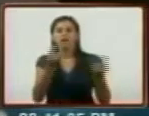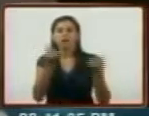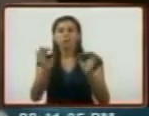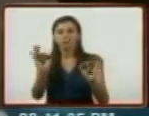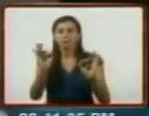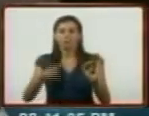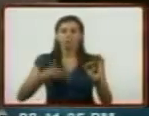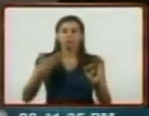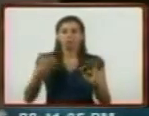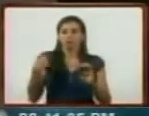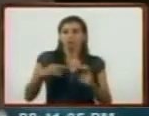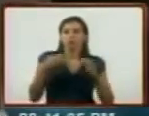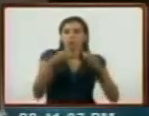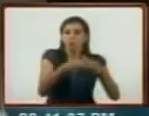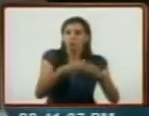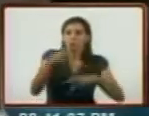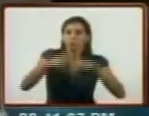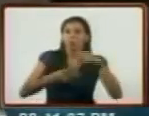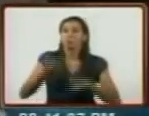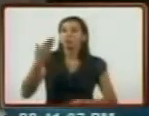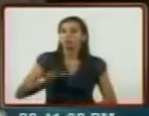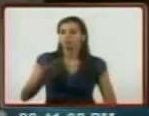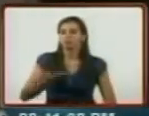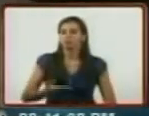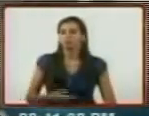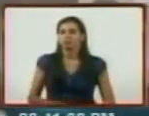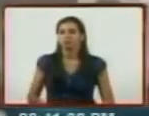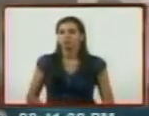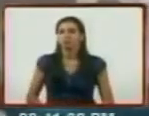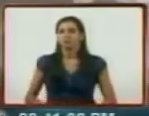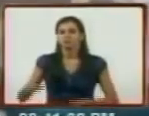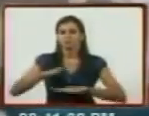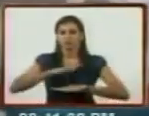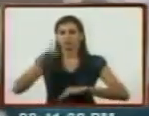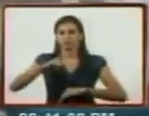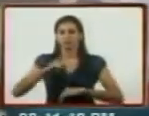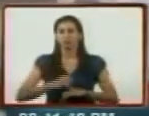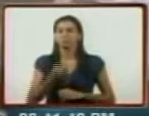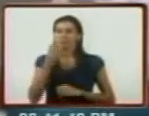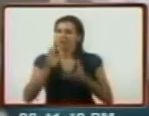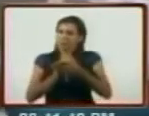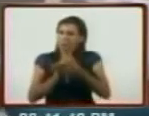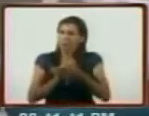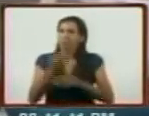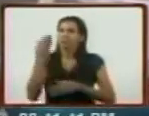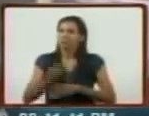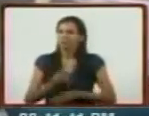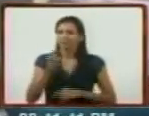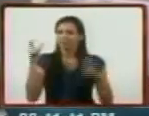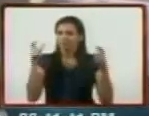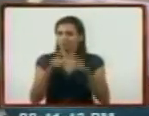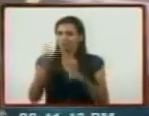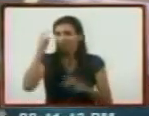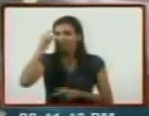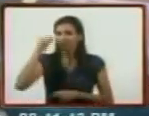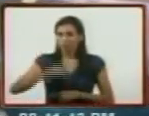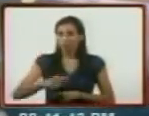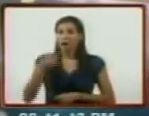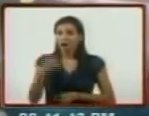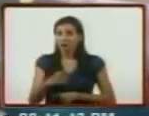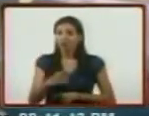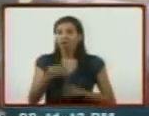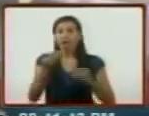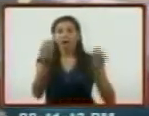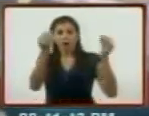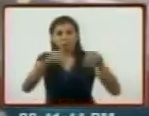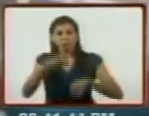de producción muy importantes para suplir nuestras necesidades. Bien, amigos, importante reunión del que surgen grandes acuerdos